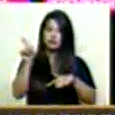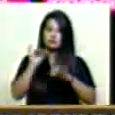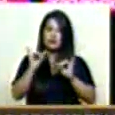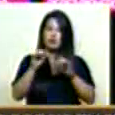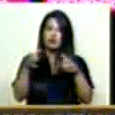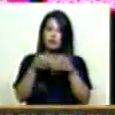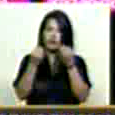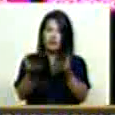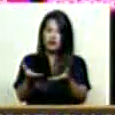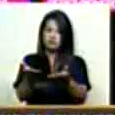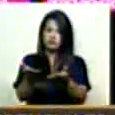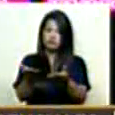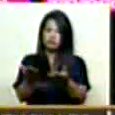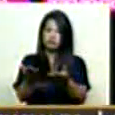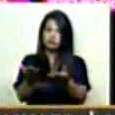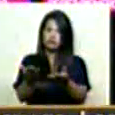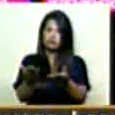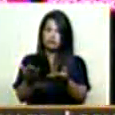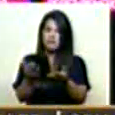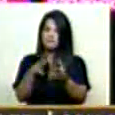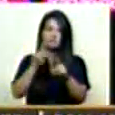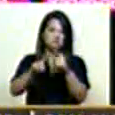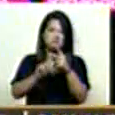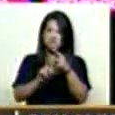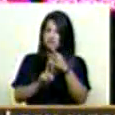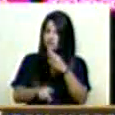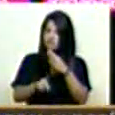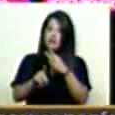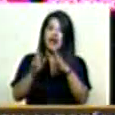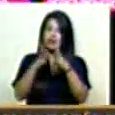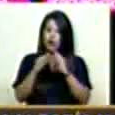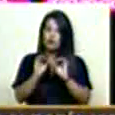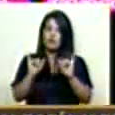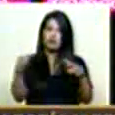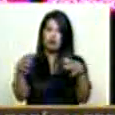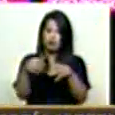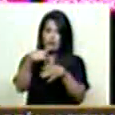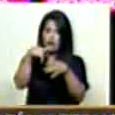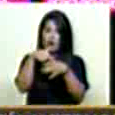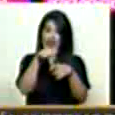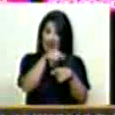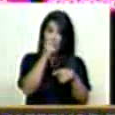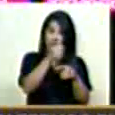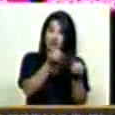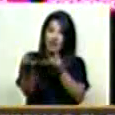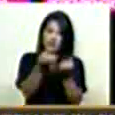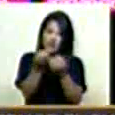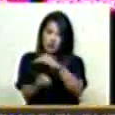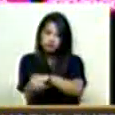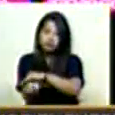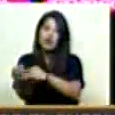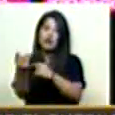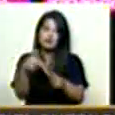proveer material y suministro a esta célula terrorista mientras se contaban